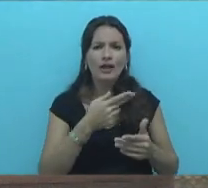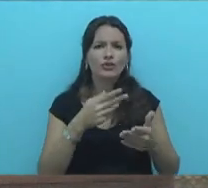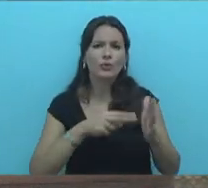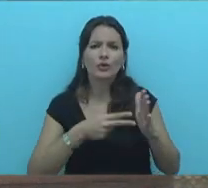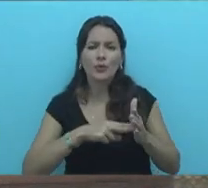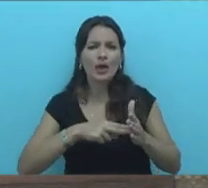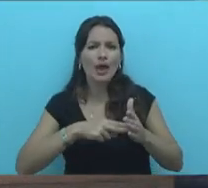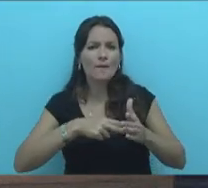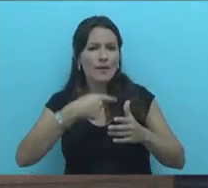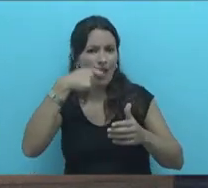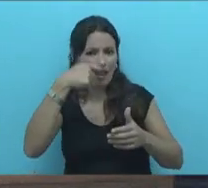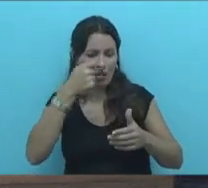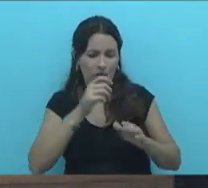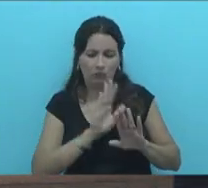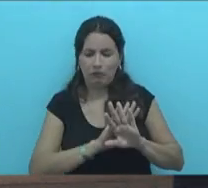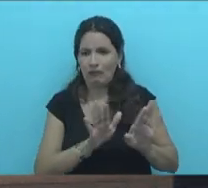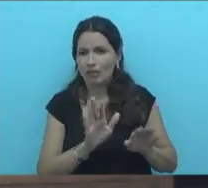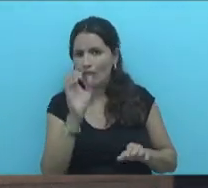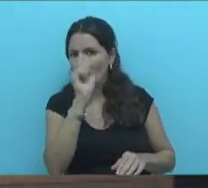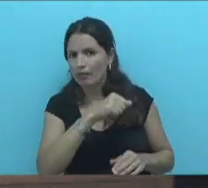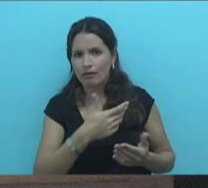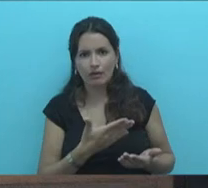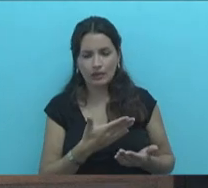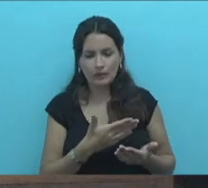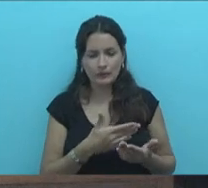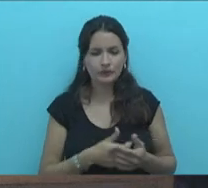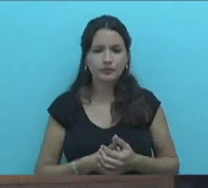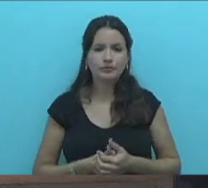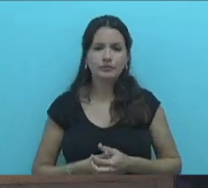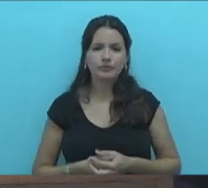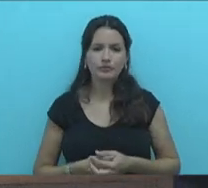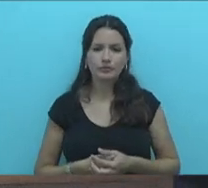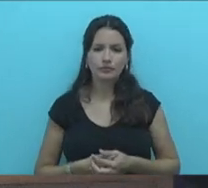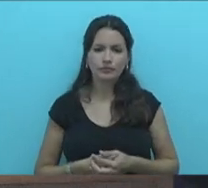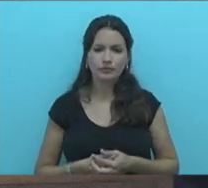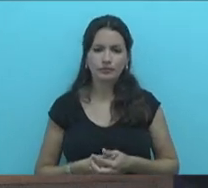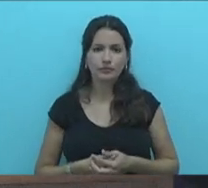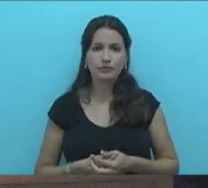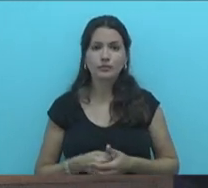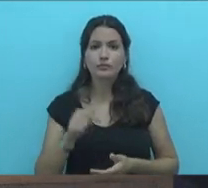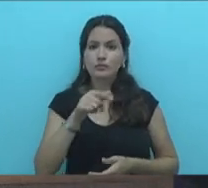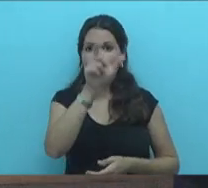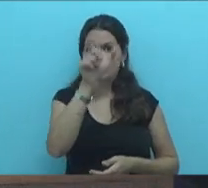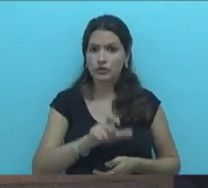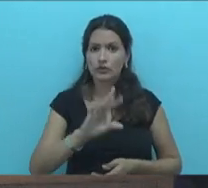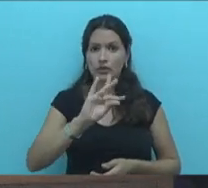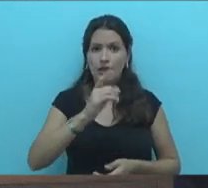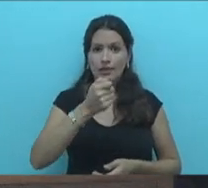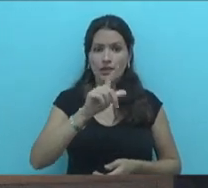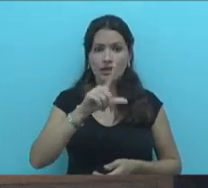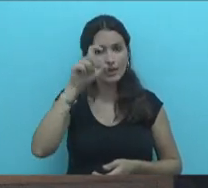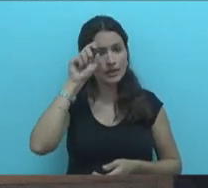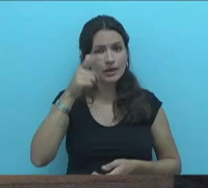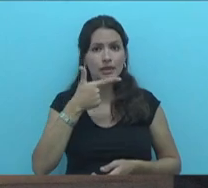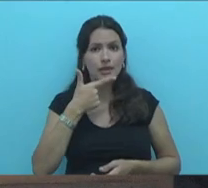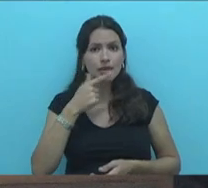dos patrones. El primer contrato lo tiene en el año 2016 con la Agencia Federal de